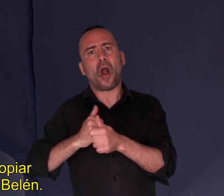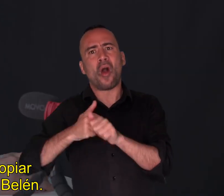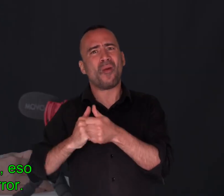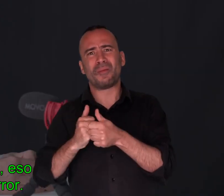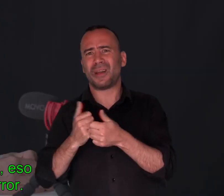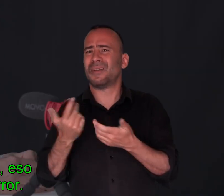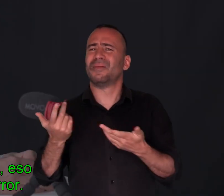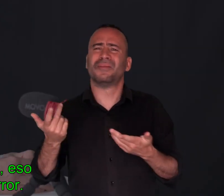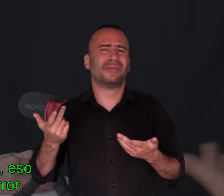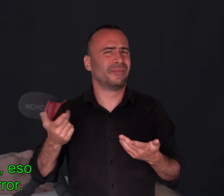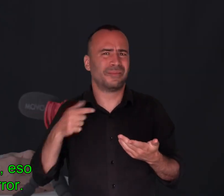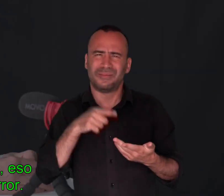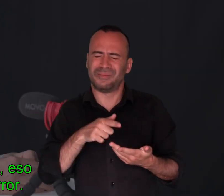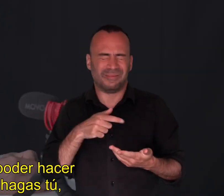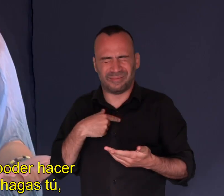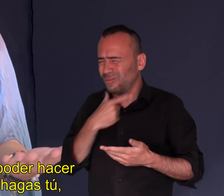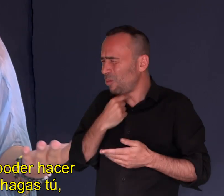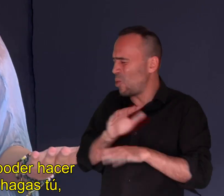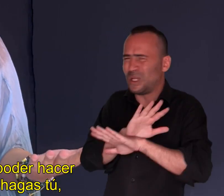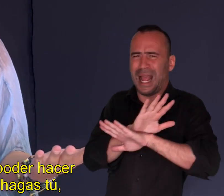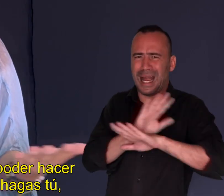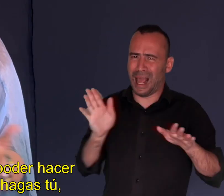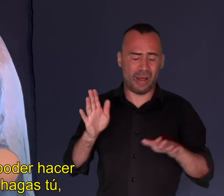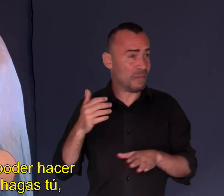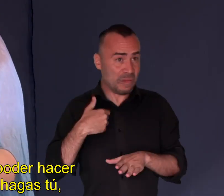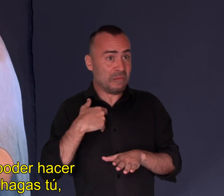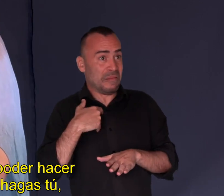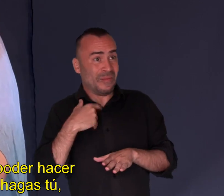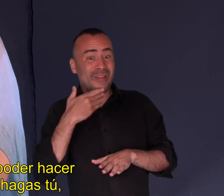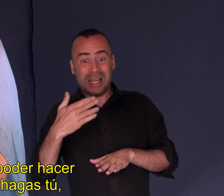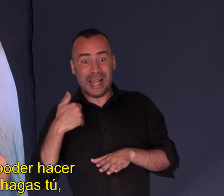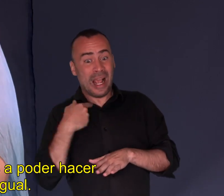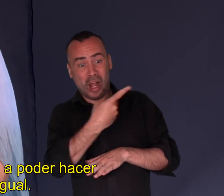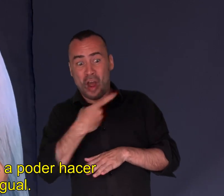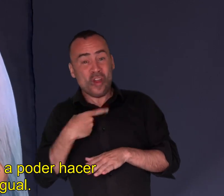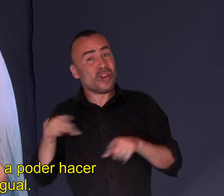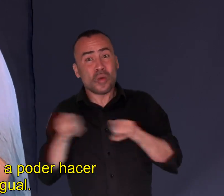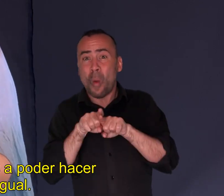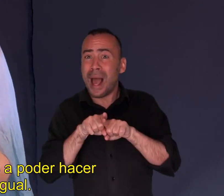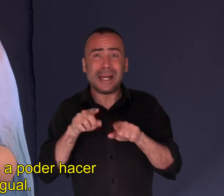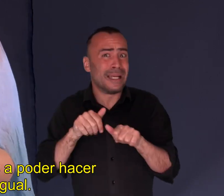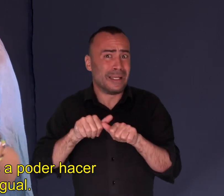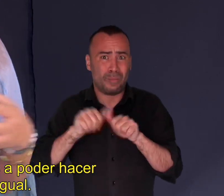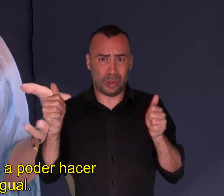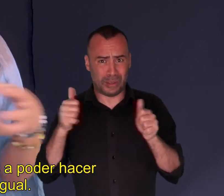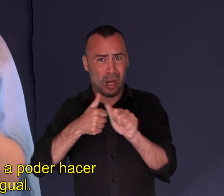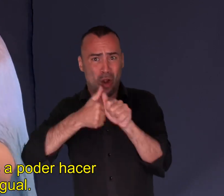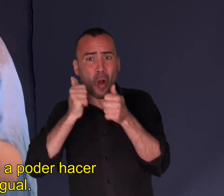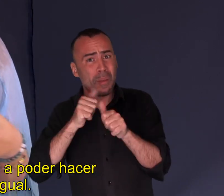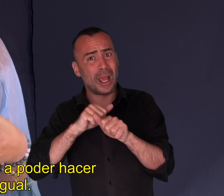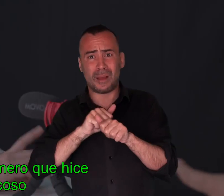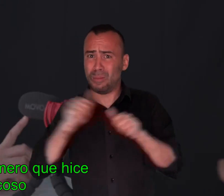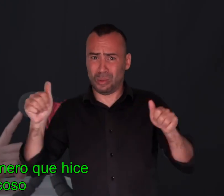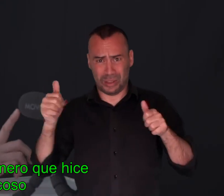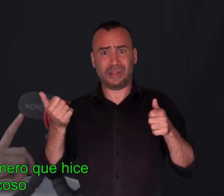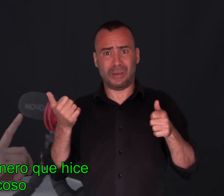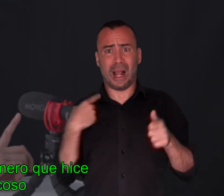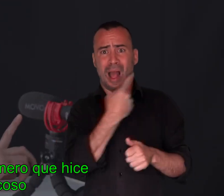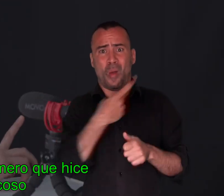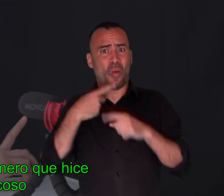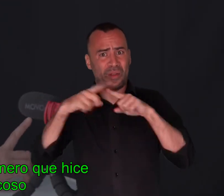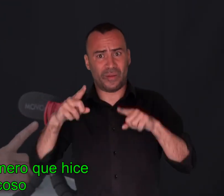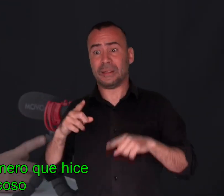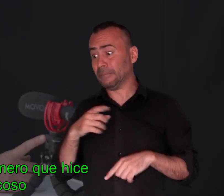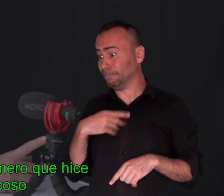lo que hace Belén no no no eso es un horror yo nunca voy a poder hacer un trabajo que hagas tú se que vamos a poder hacer una cosa igual no De hecho yo lo